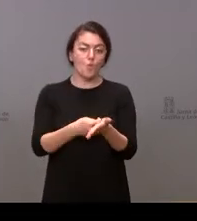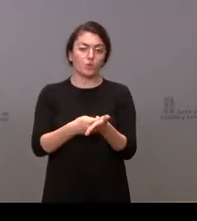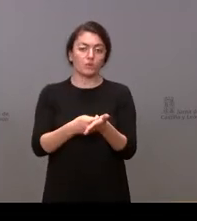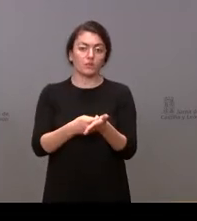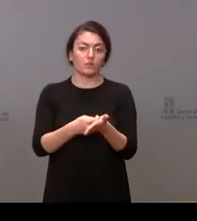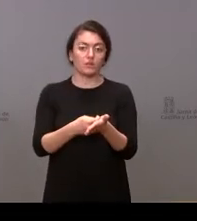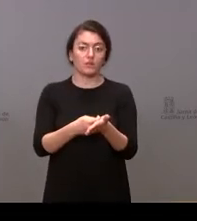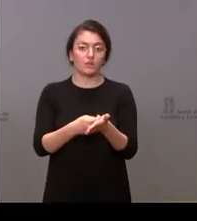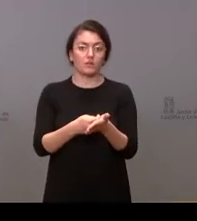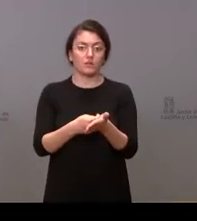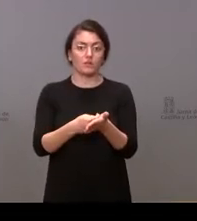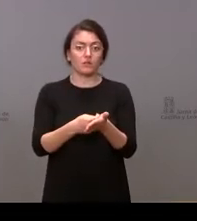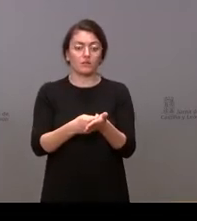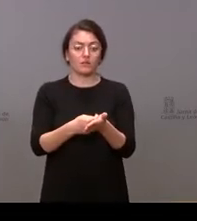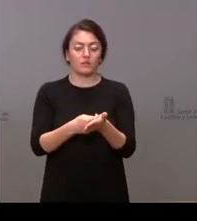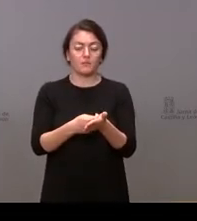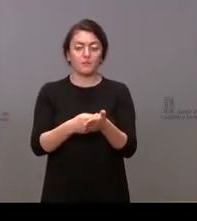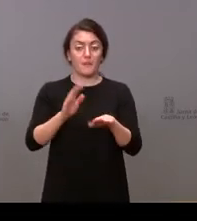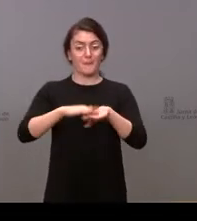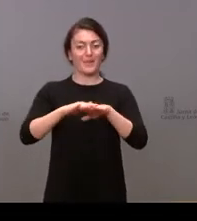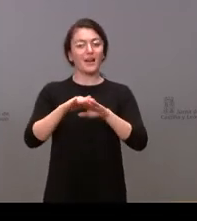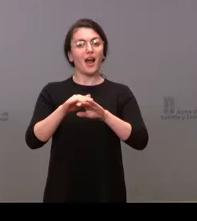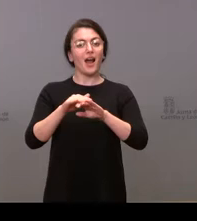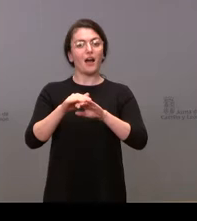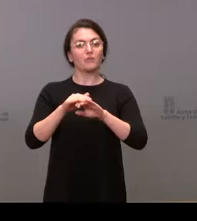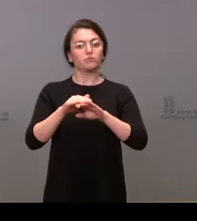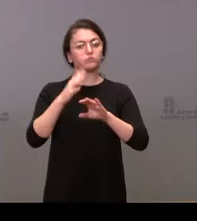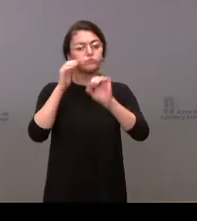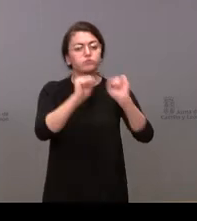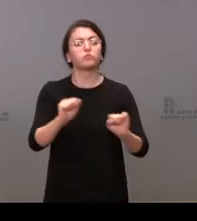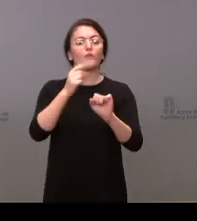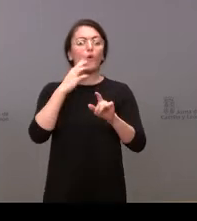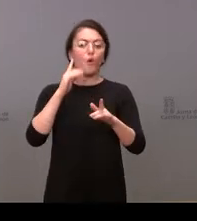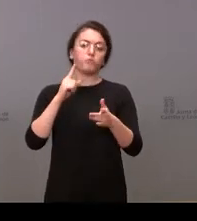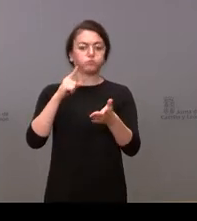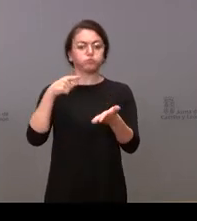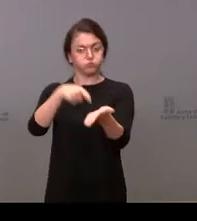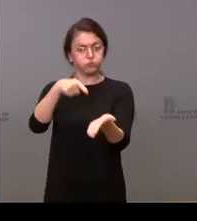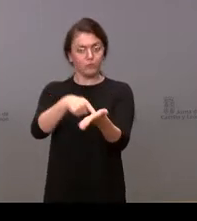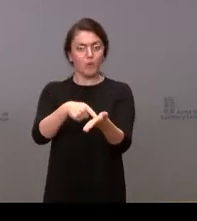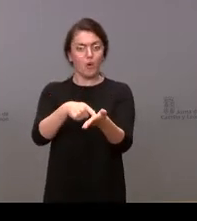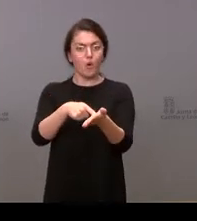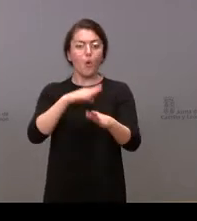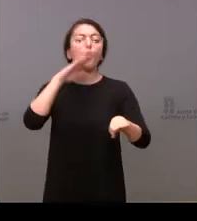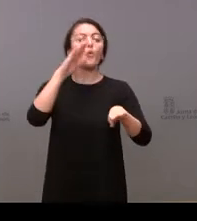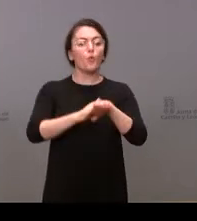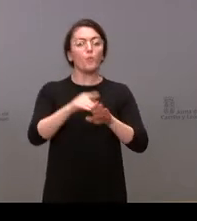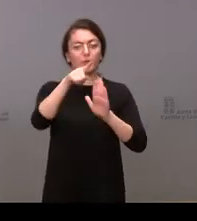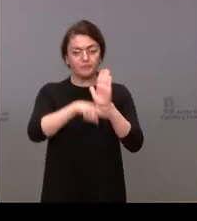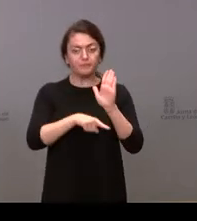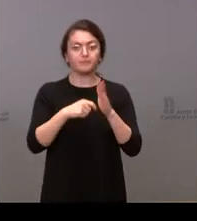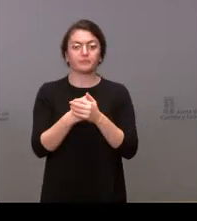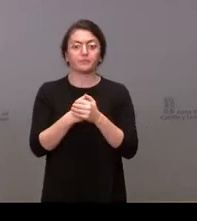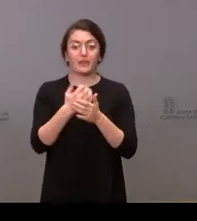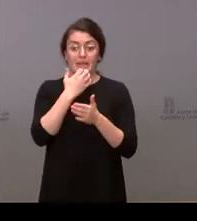previstas para garantizar o forzar al cumplimiento una vez detectado la inobservancia, diríamos,